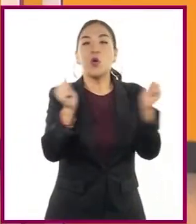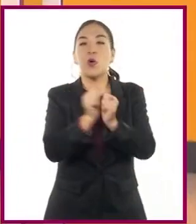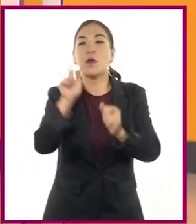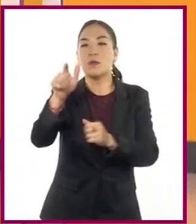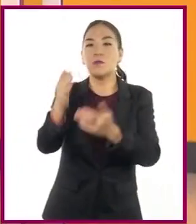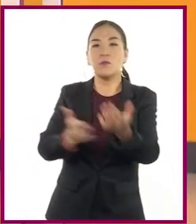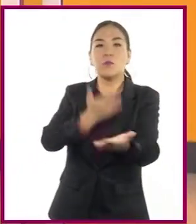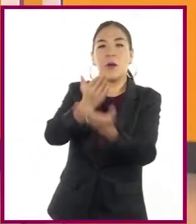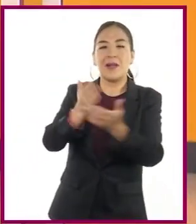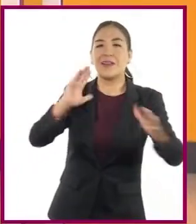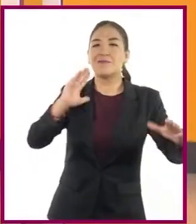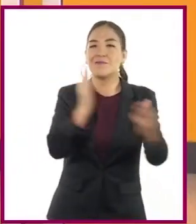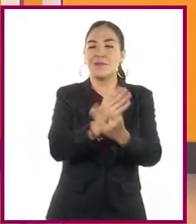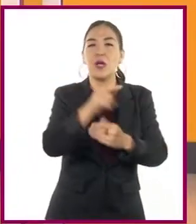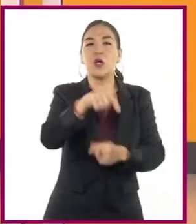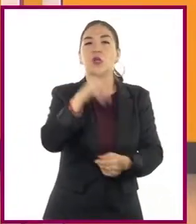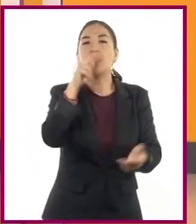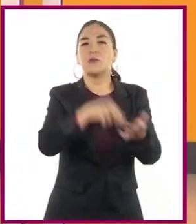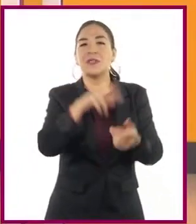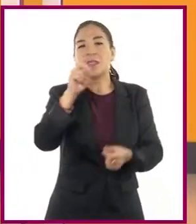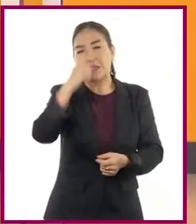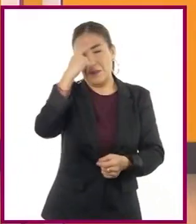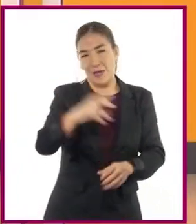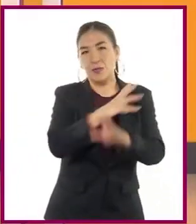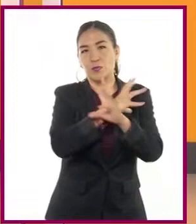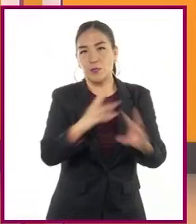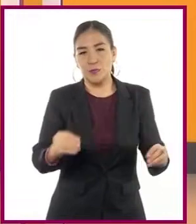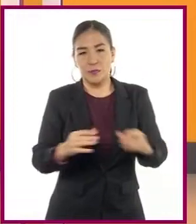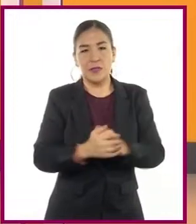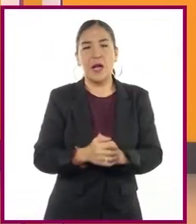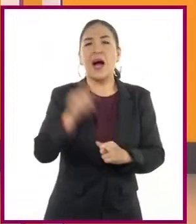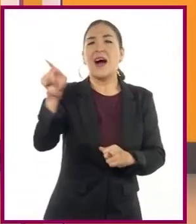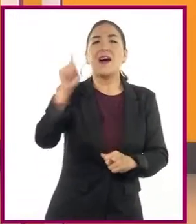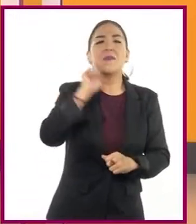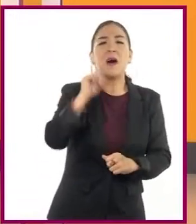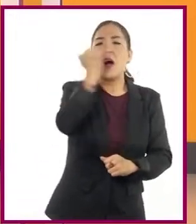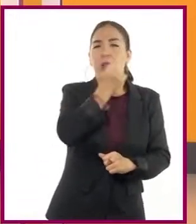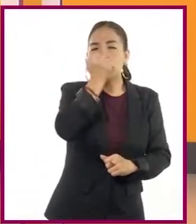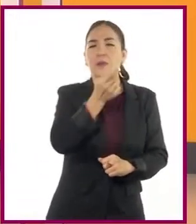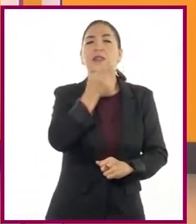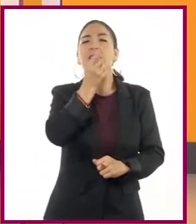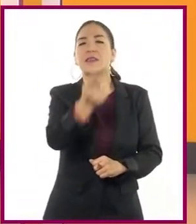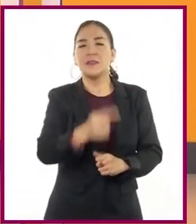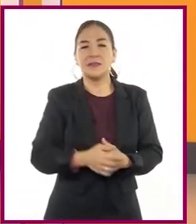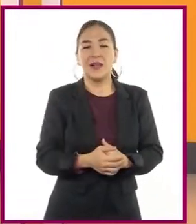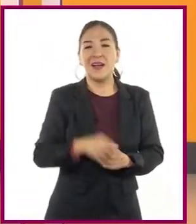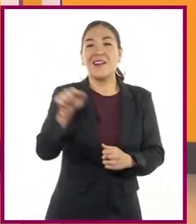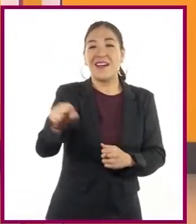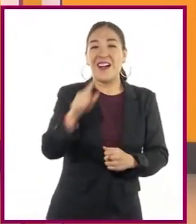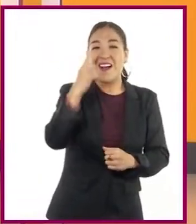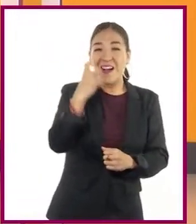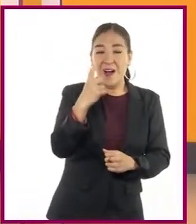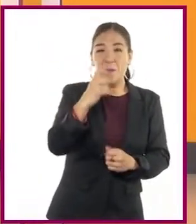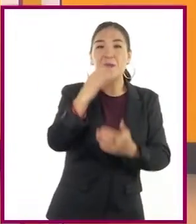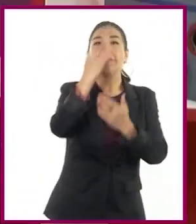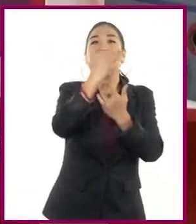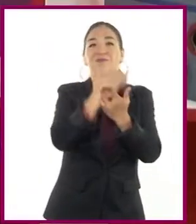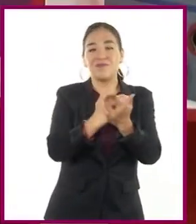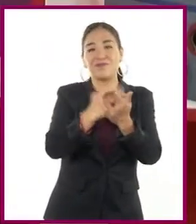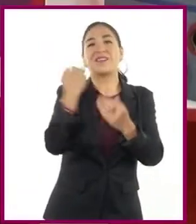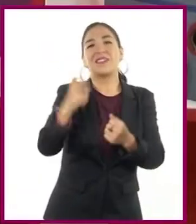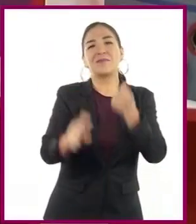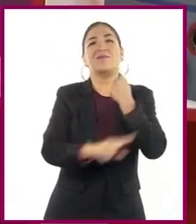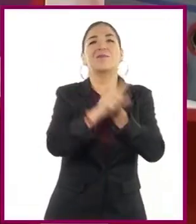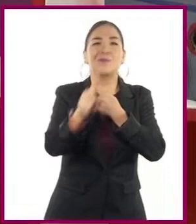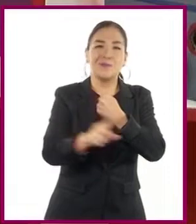la Agenda 2030 para darle solución. La alumna comentó que la escasez de agua era su mayor problema y